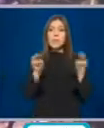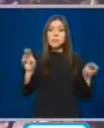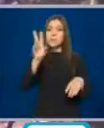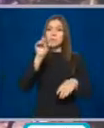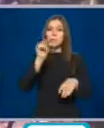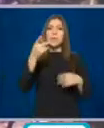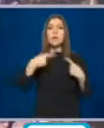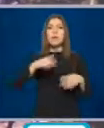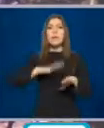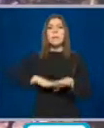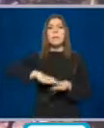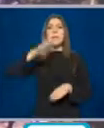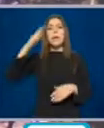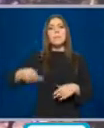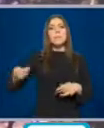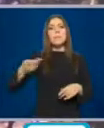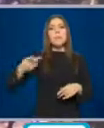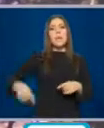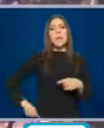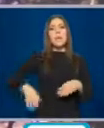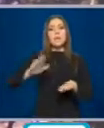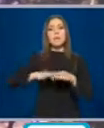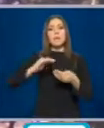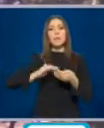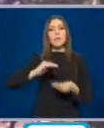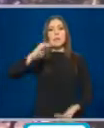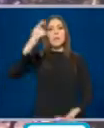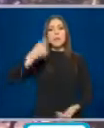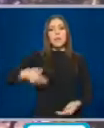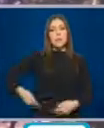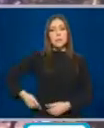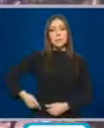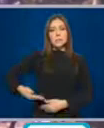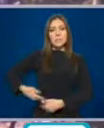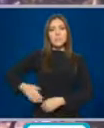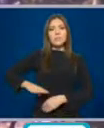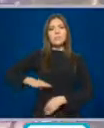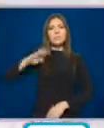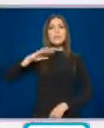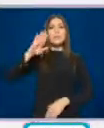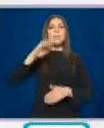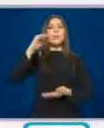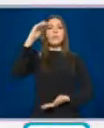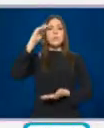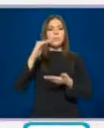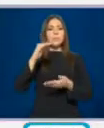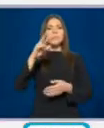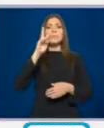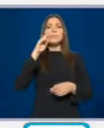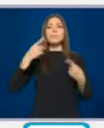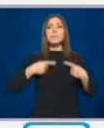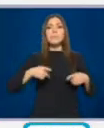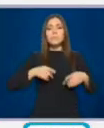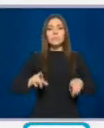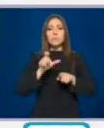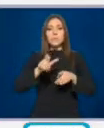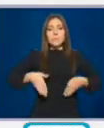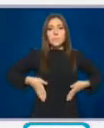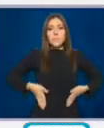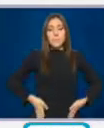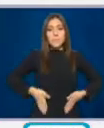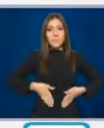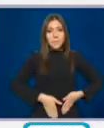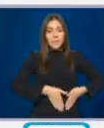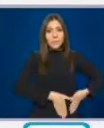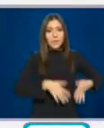las piernas más largas que el talle, que seguramente has visto personas que cuando se fajan una camisa se la fajan súper como arriba, ¿no? Que tienen como esto muy cortito,